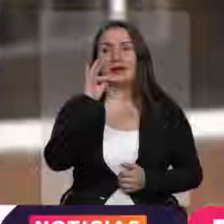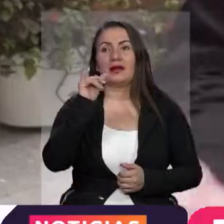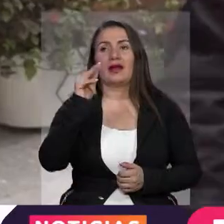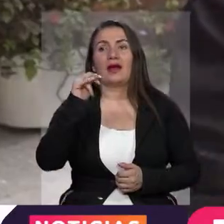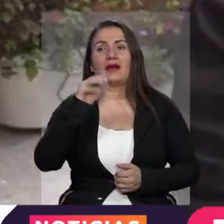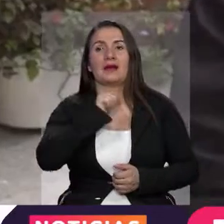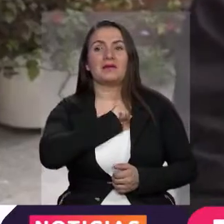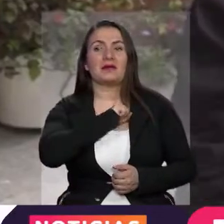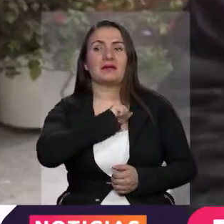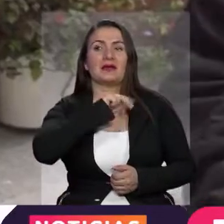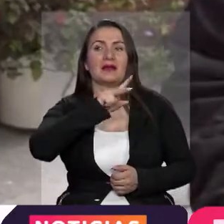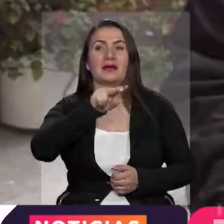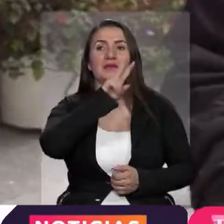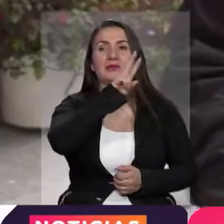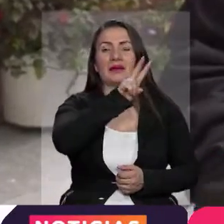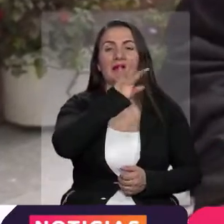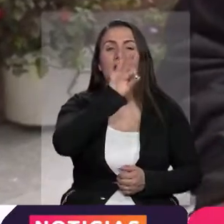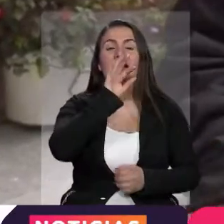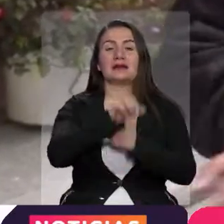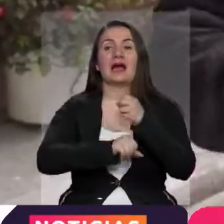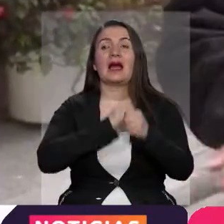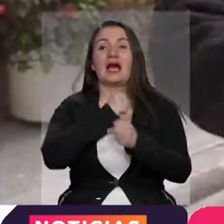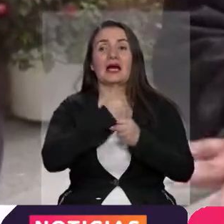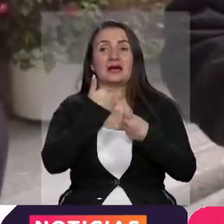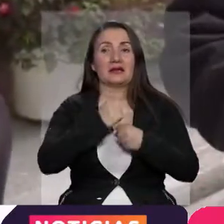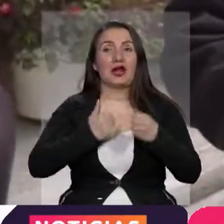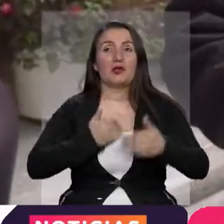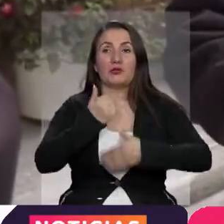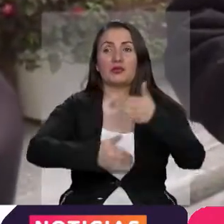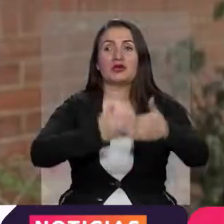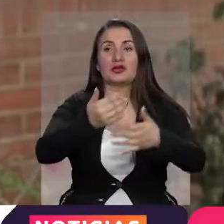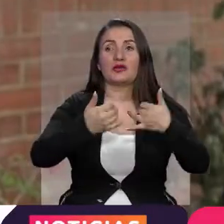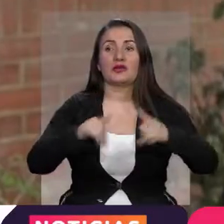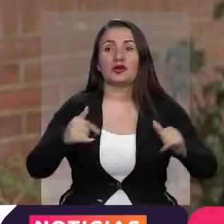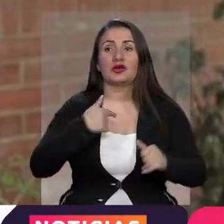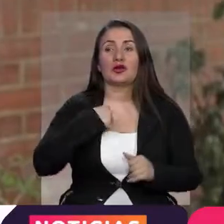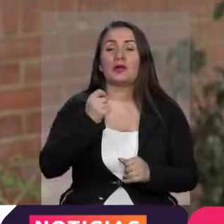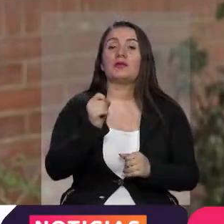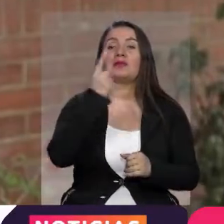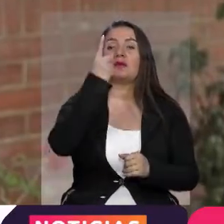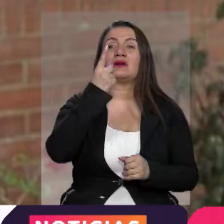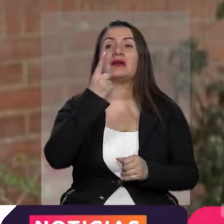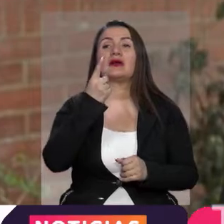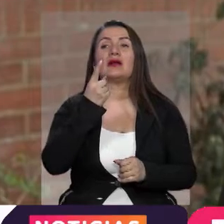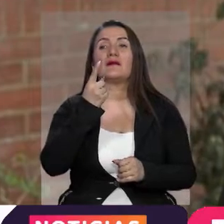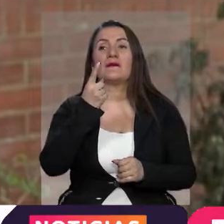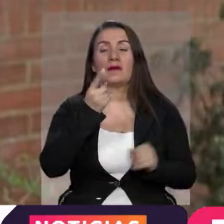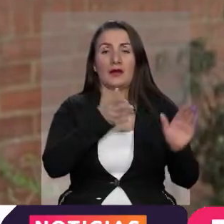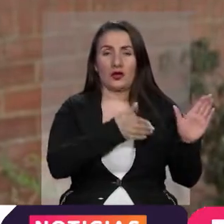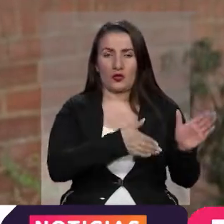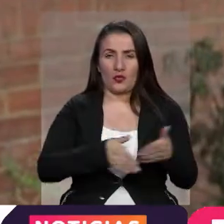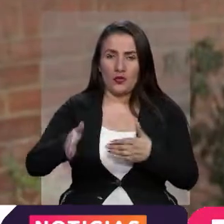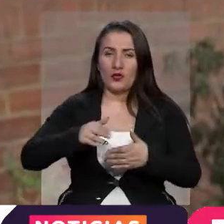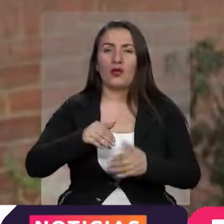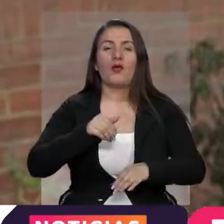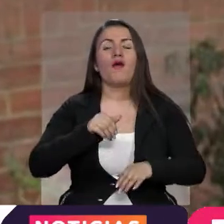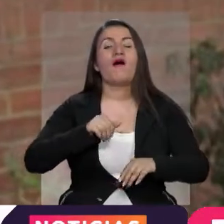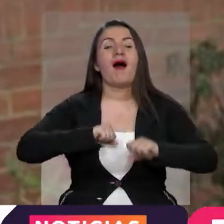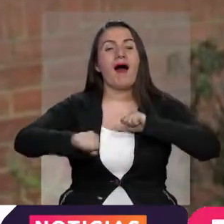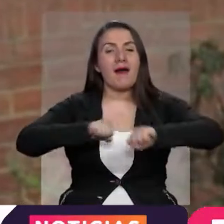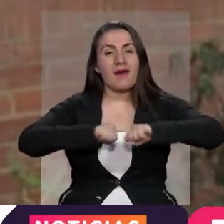por Bogotá de 23 años, quien culminó su proceso en este programa. Lo primero que hice fue estar en el curso de agentes